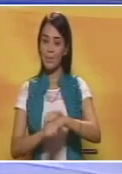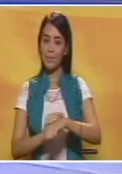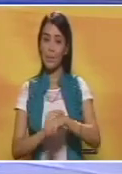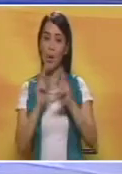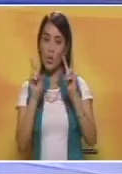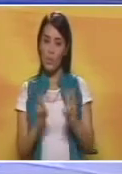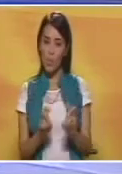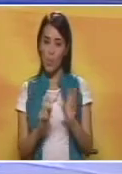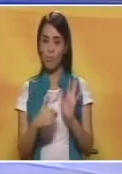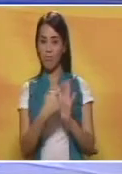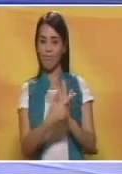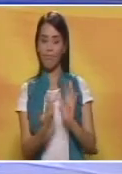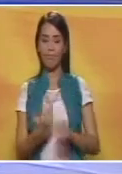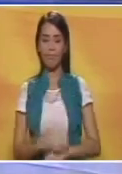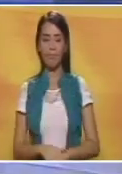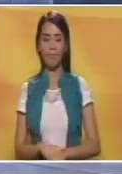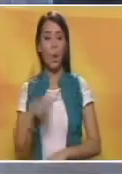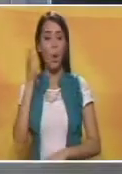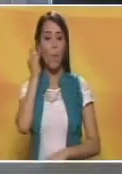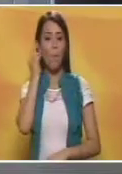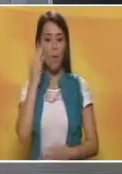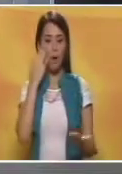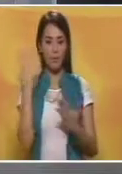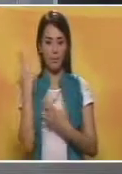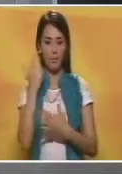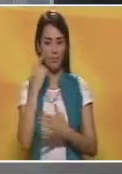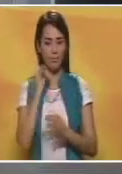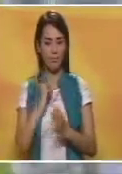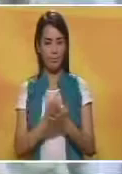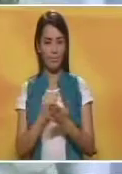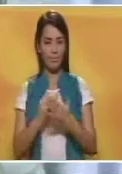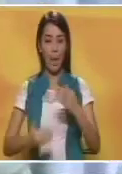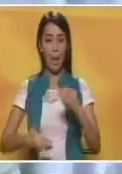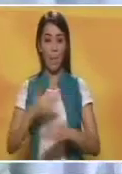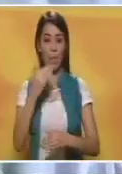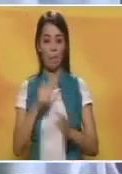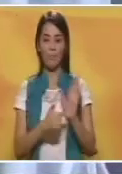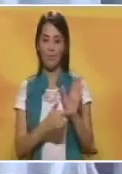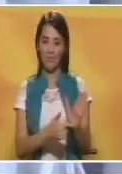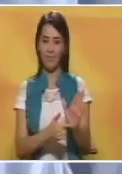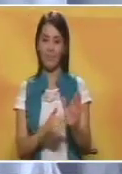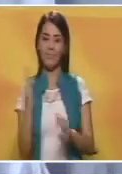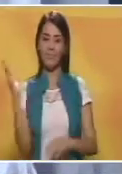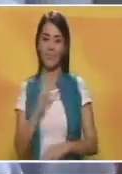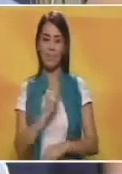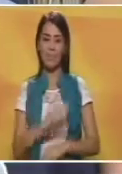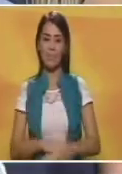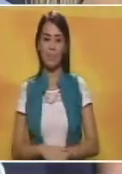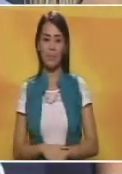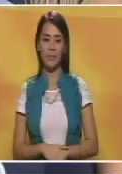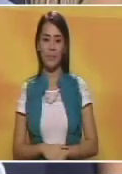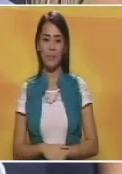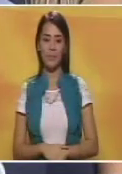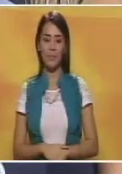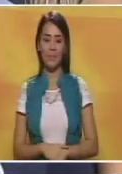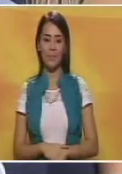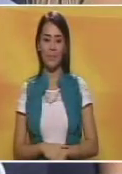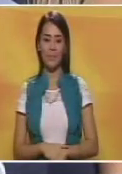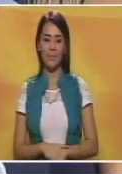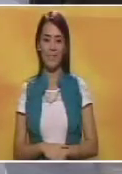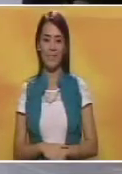colección clarisa de caña apuesta a la moda sostenible los detalles en las noticias de estrenos y